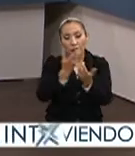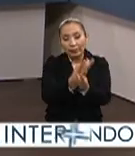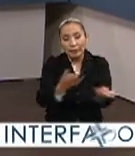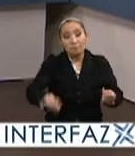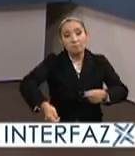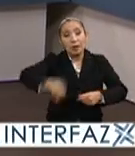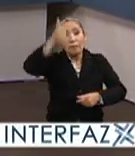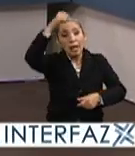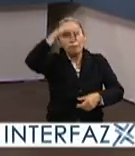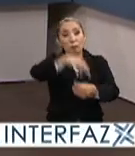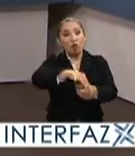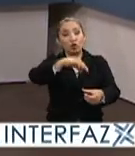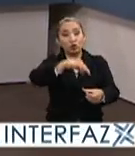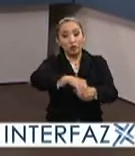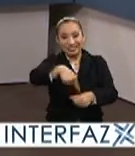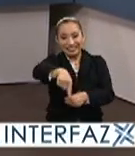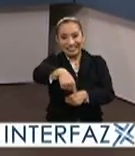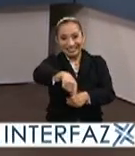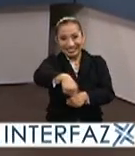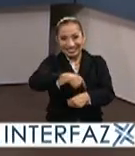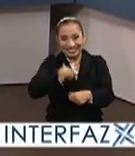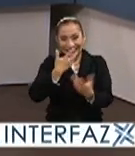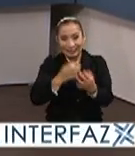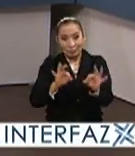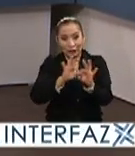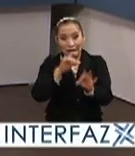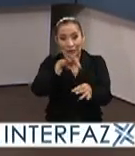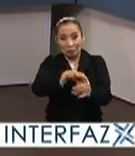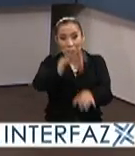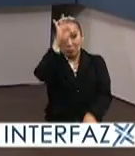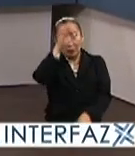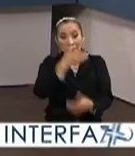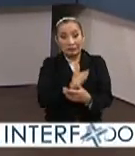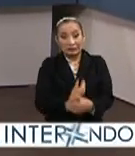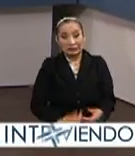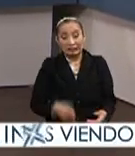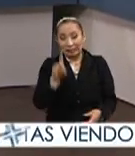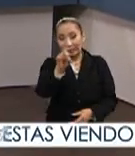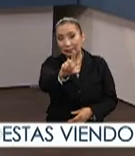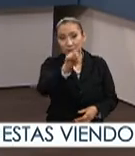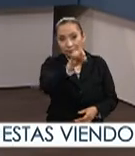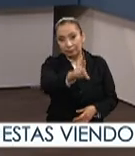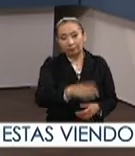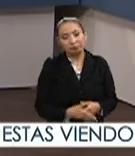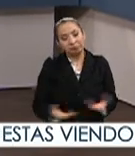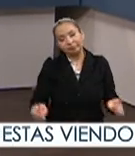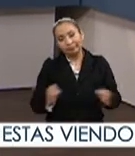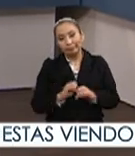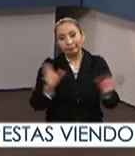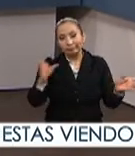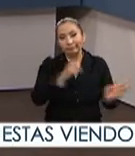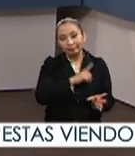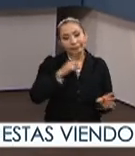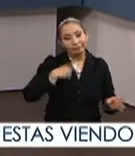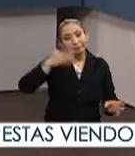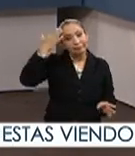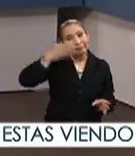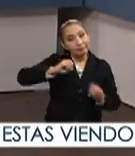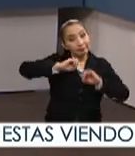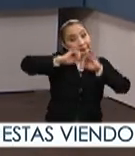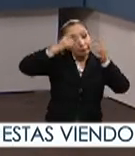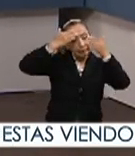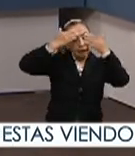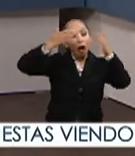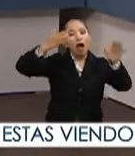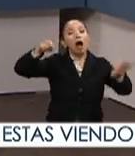por primera vez van a votar en estas históricas elecciones del próximo domingo y, por supuesto, deben de tener muy